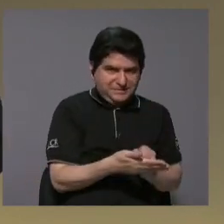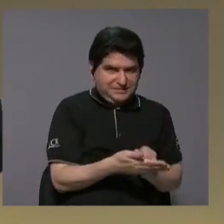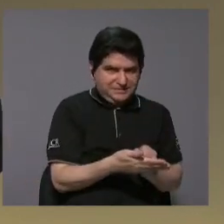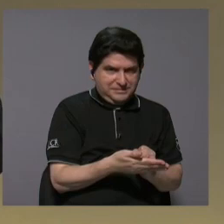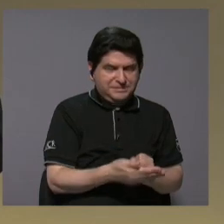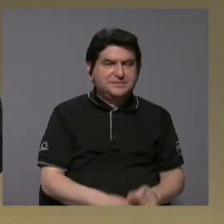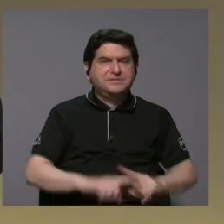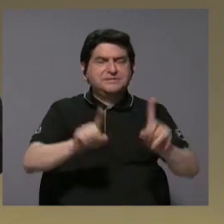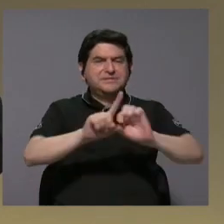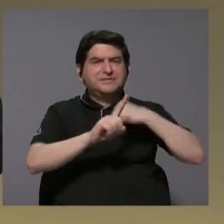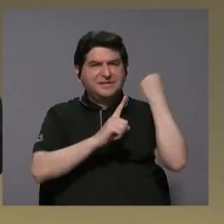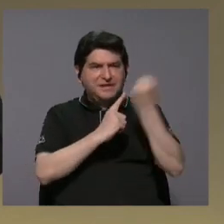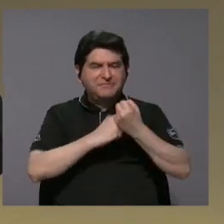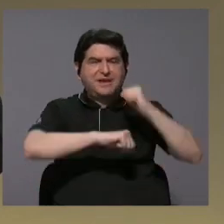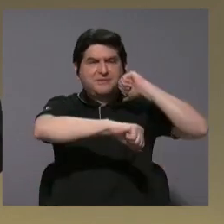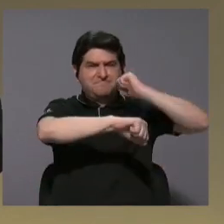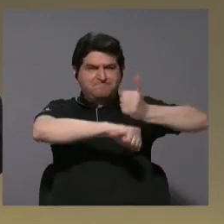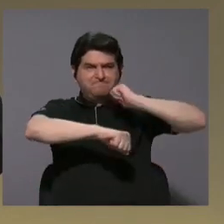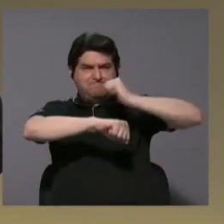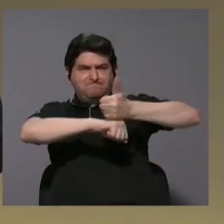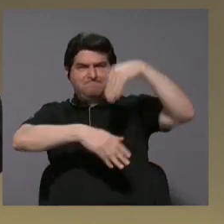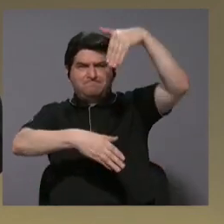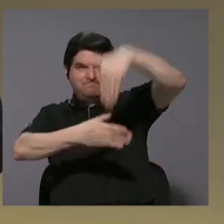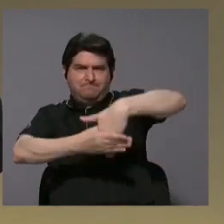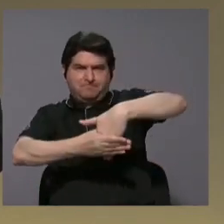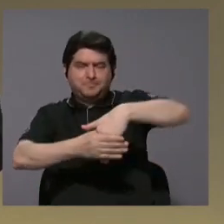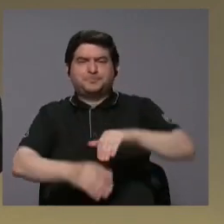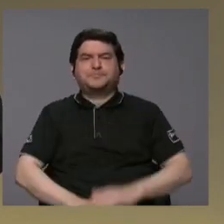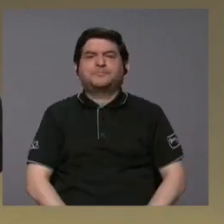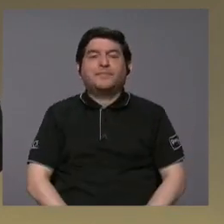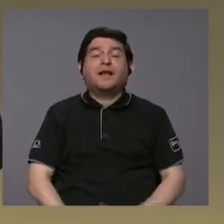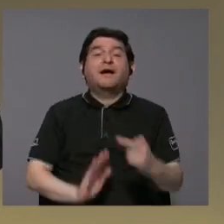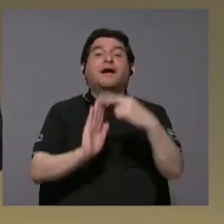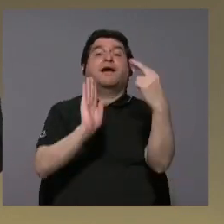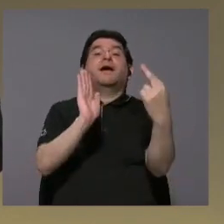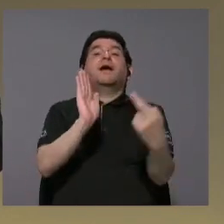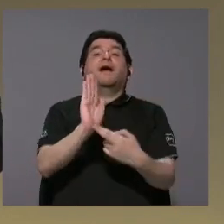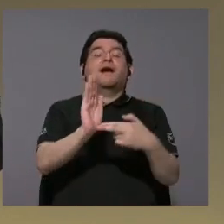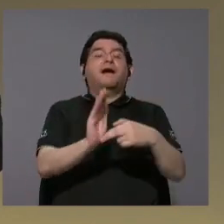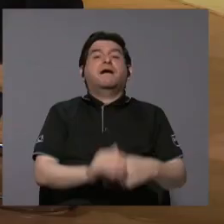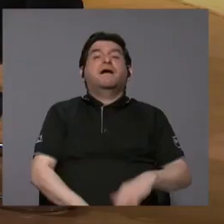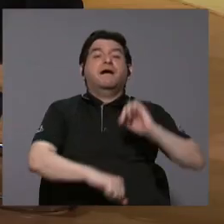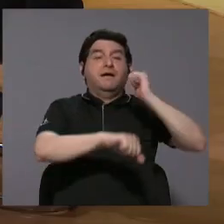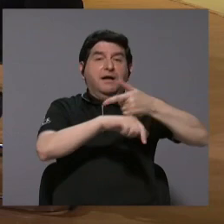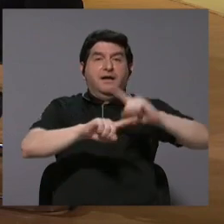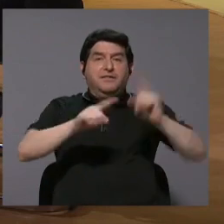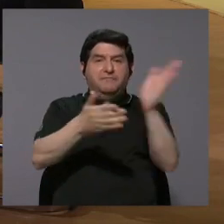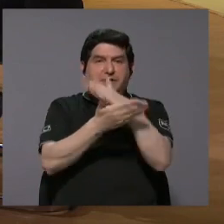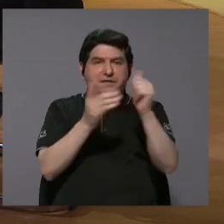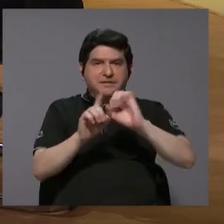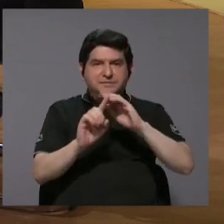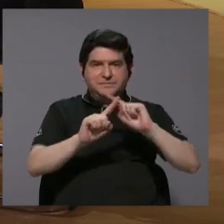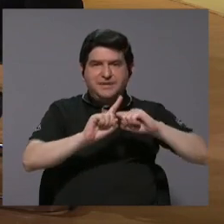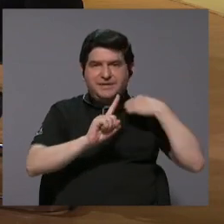por muchos factores que los determinan, entre ellos las reglas que les imponemos a ciertas partes de la ciudad.